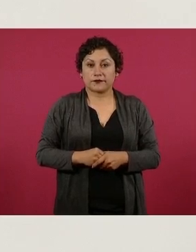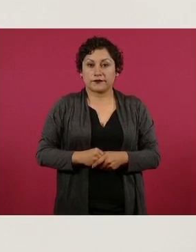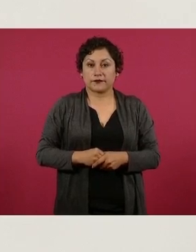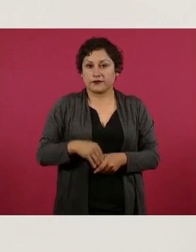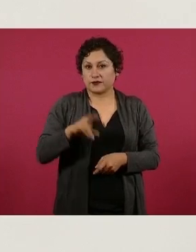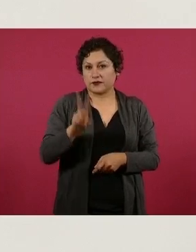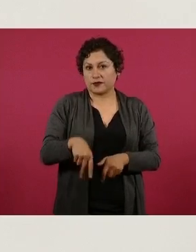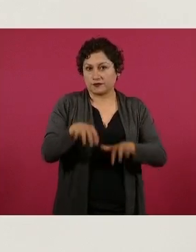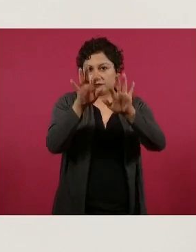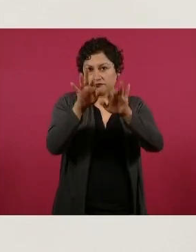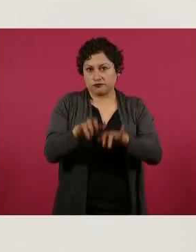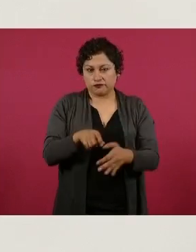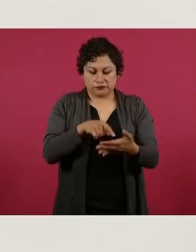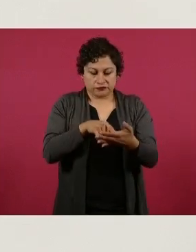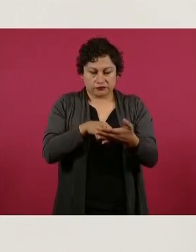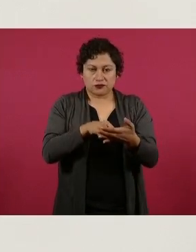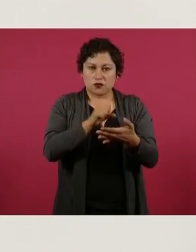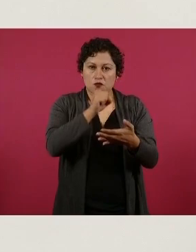propagandístico,